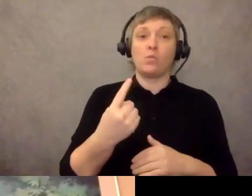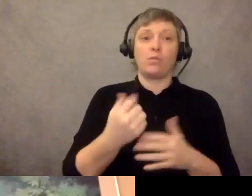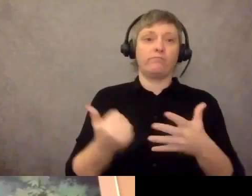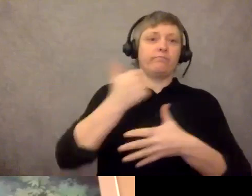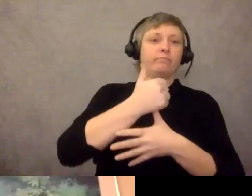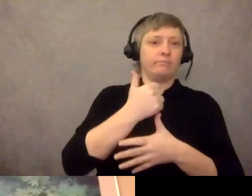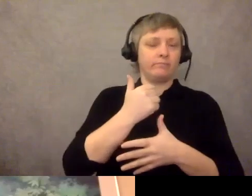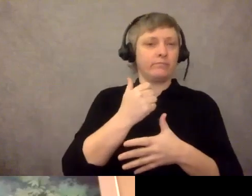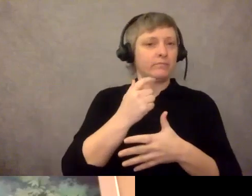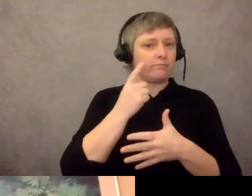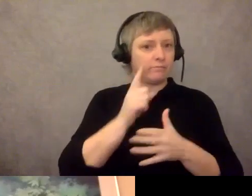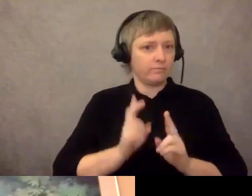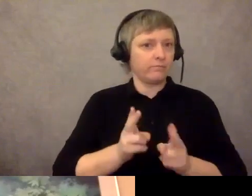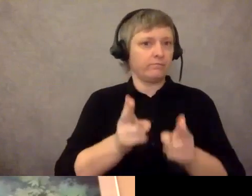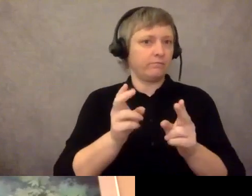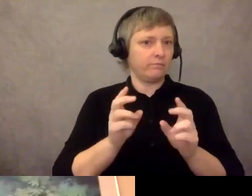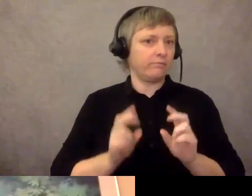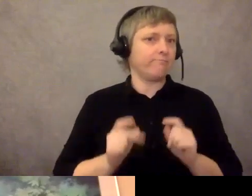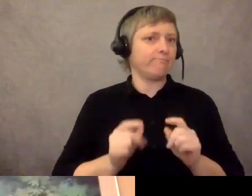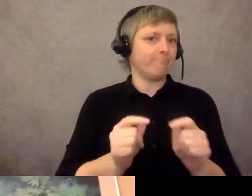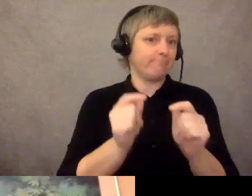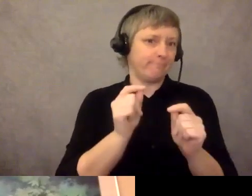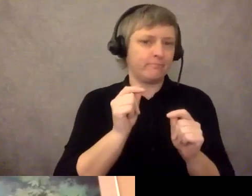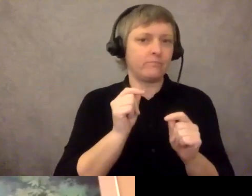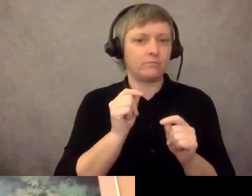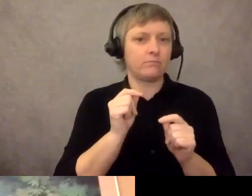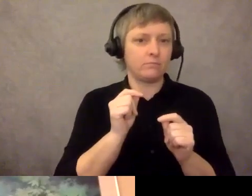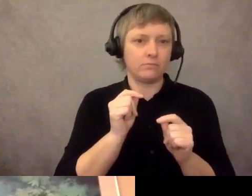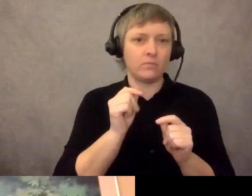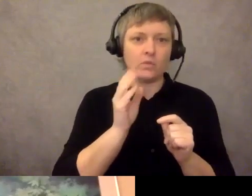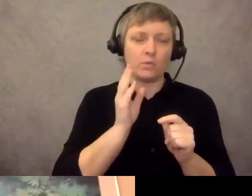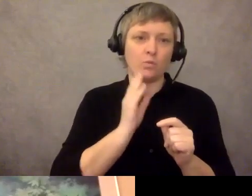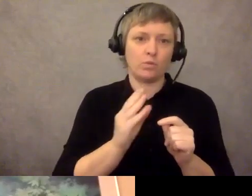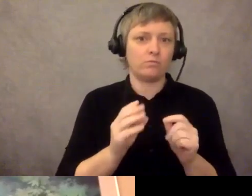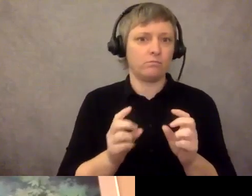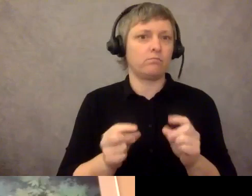que vamos a estar de inmediato si la medida pasa.